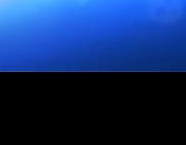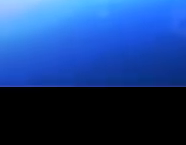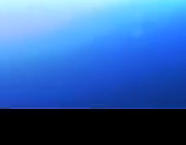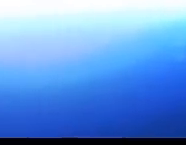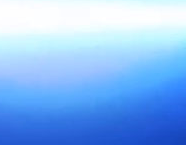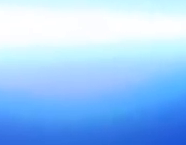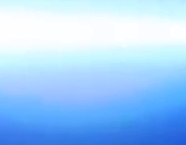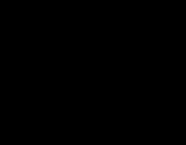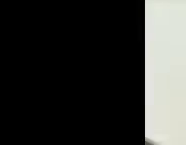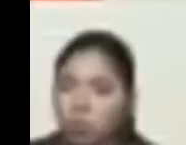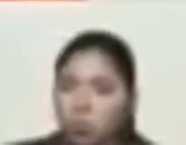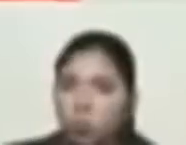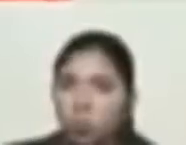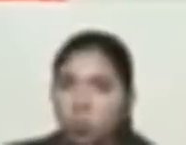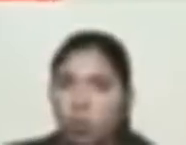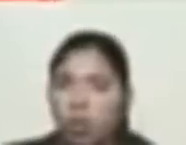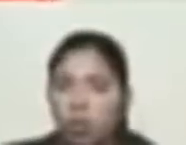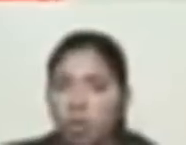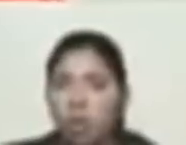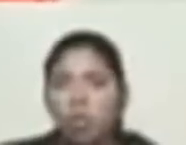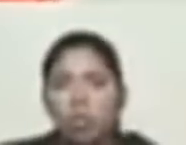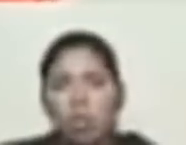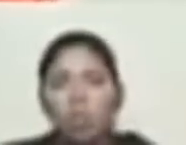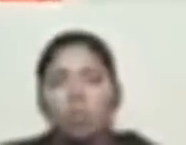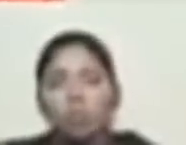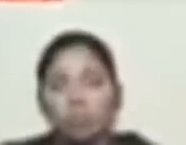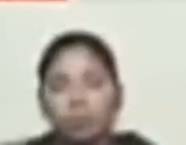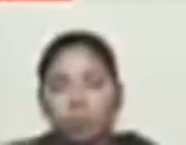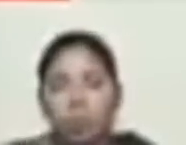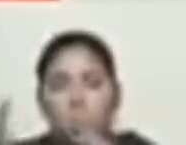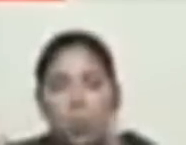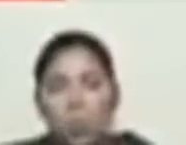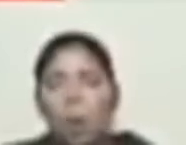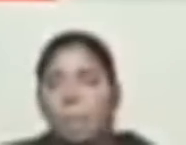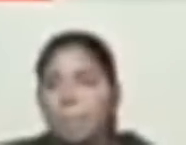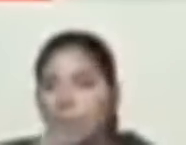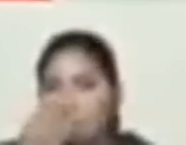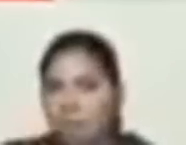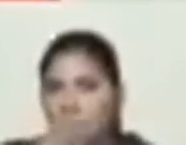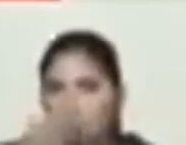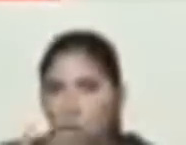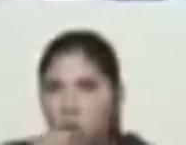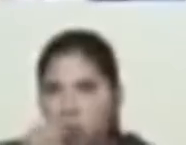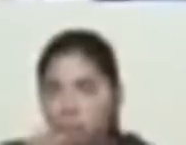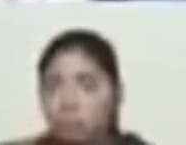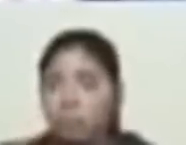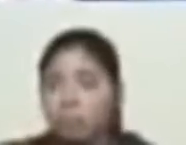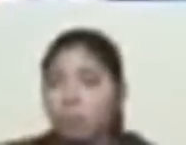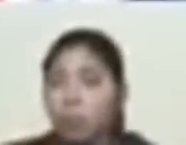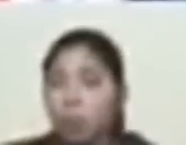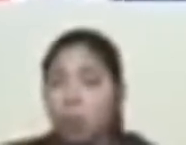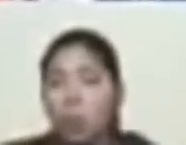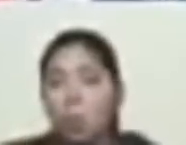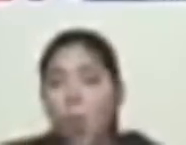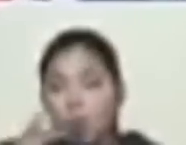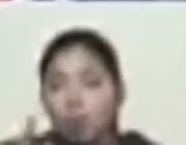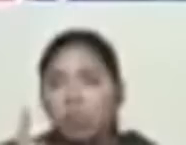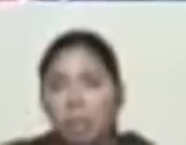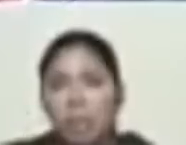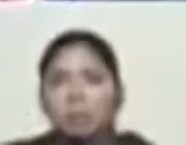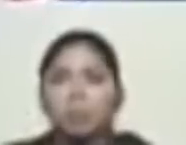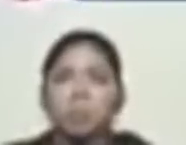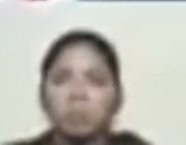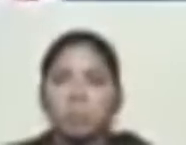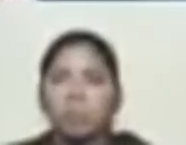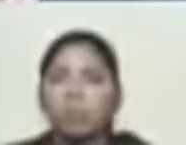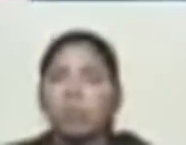mundo. Información importante de Venezuela y el mundo, porque ya se entró en la etapa final. El dictador venezolano Nicolás Maduro le ha pedido a sus